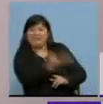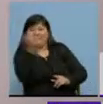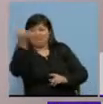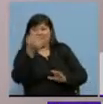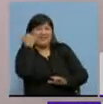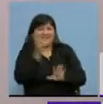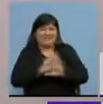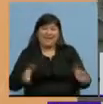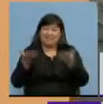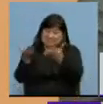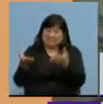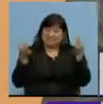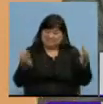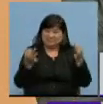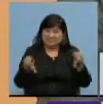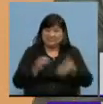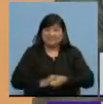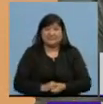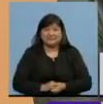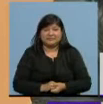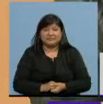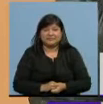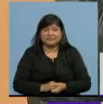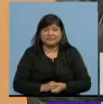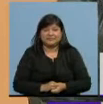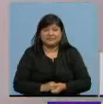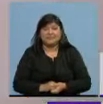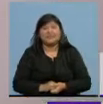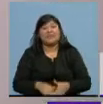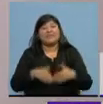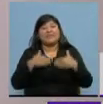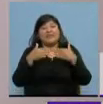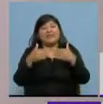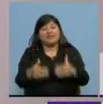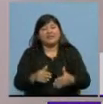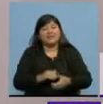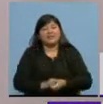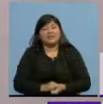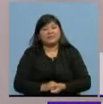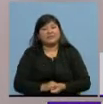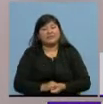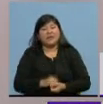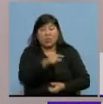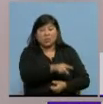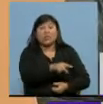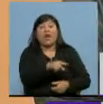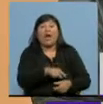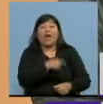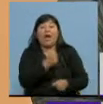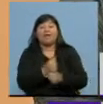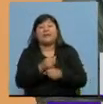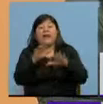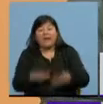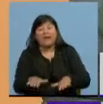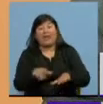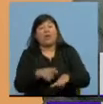Están en buenas manos. Sí, nos tratan muy bien. Para esa oportunidad, así que bueno, pero ¿hasta cuándo se quedan? Hasta mañana